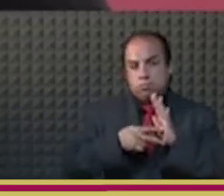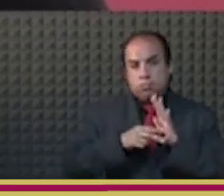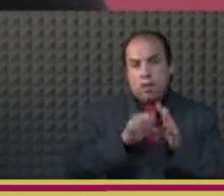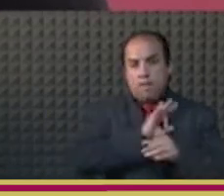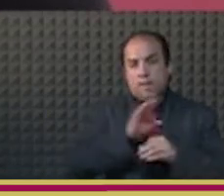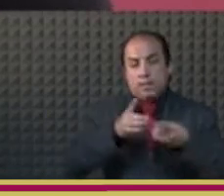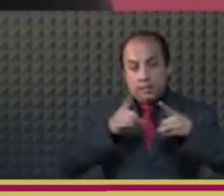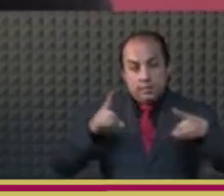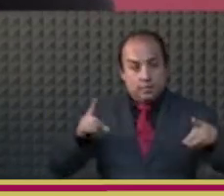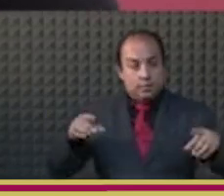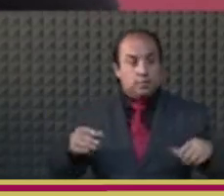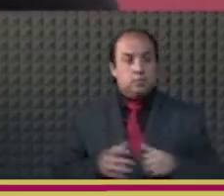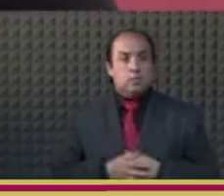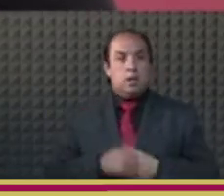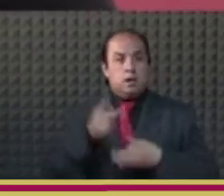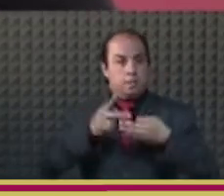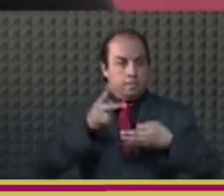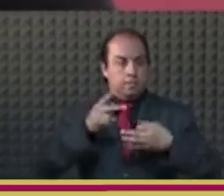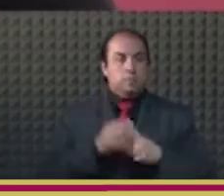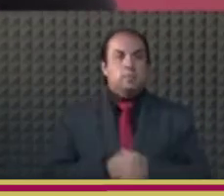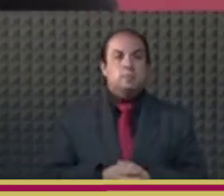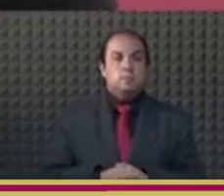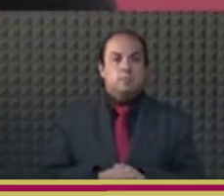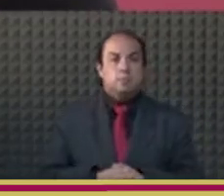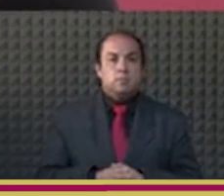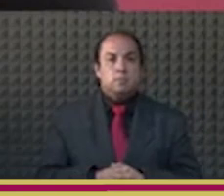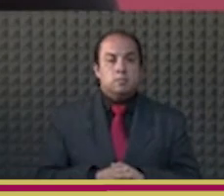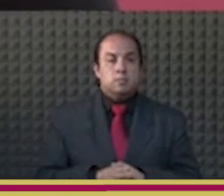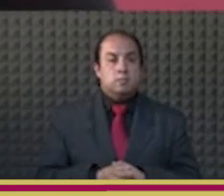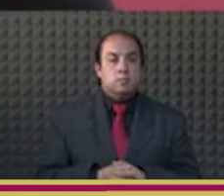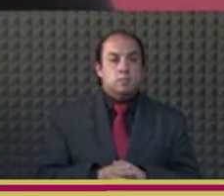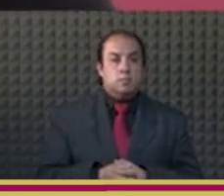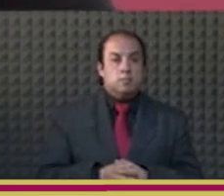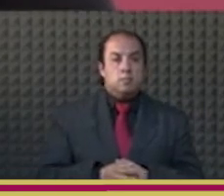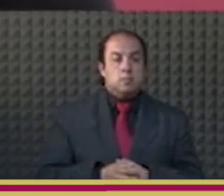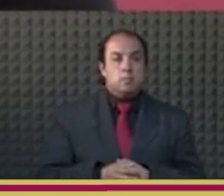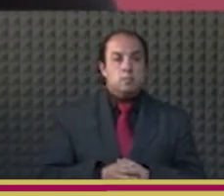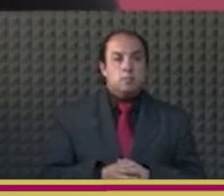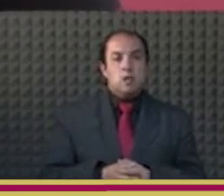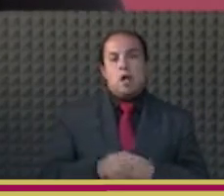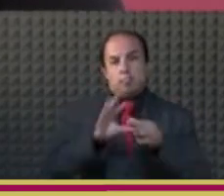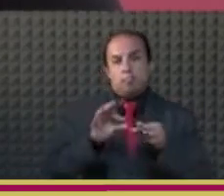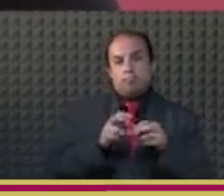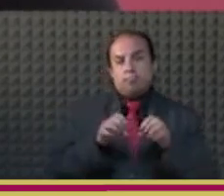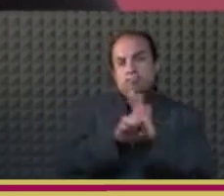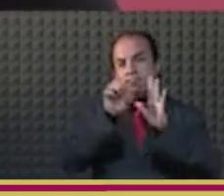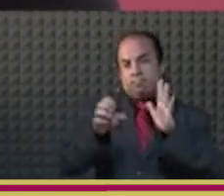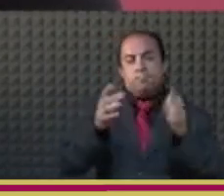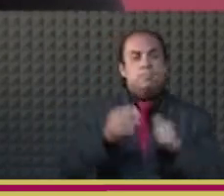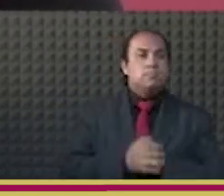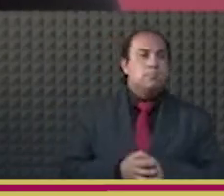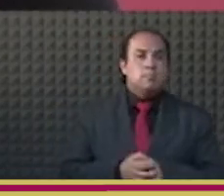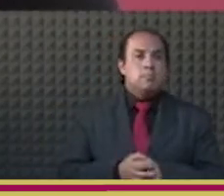poder desarrollar estas plataformas. Para poner en justa dimensión este caso,